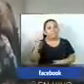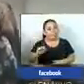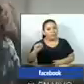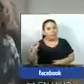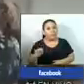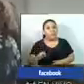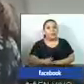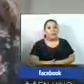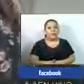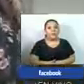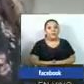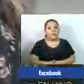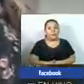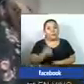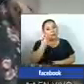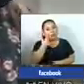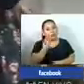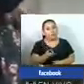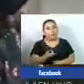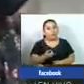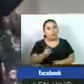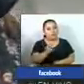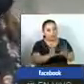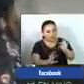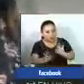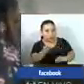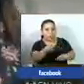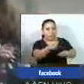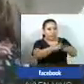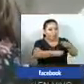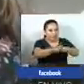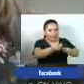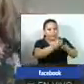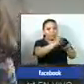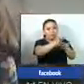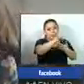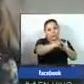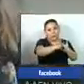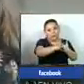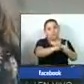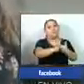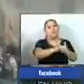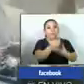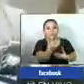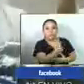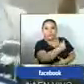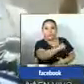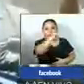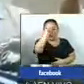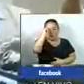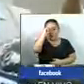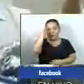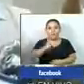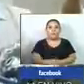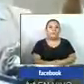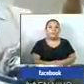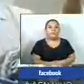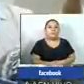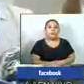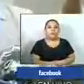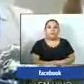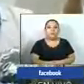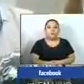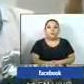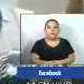de por medio algunas inversiones y también trabajadores son dos cosas completamente diferentes